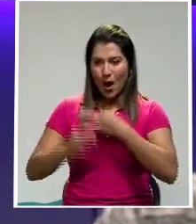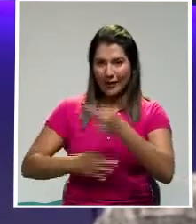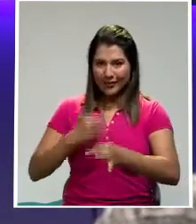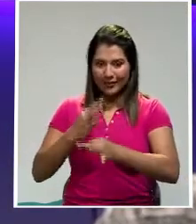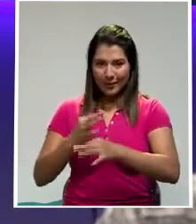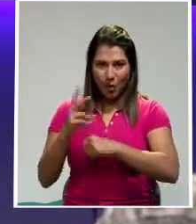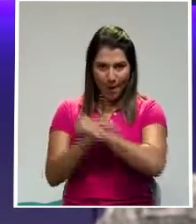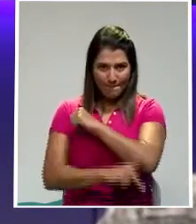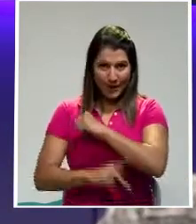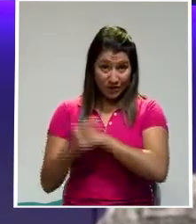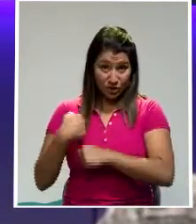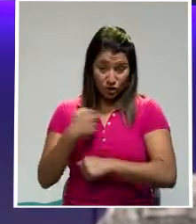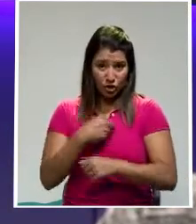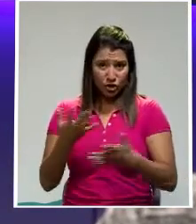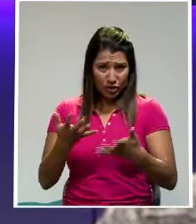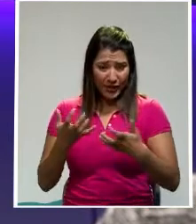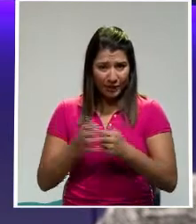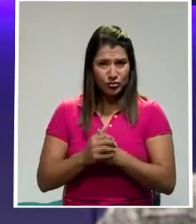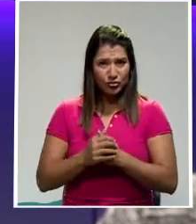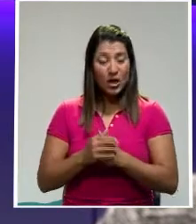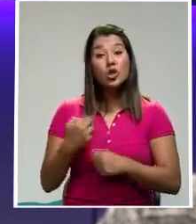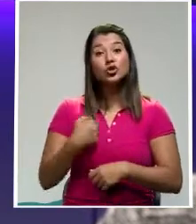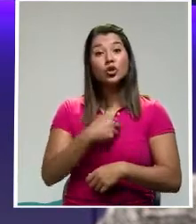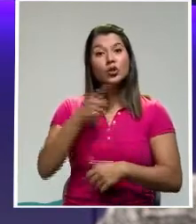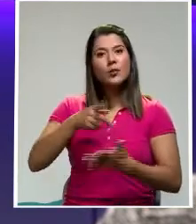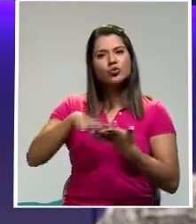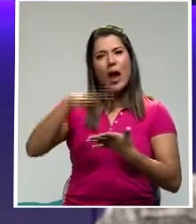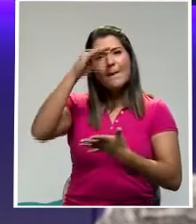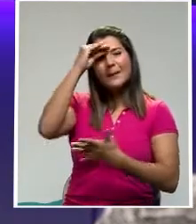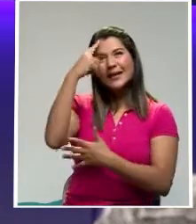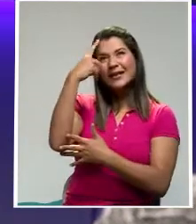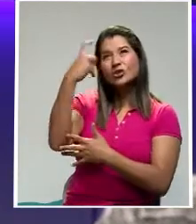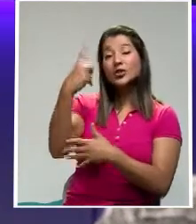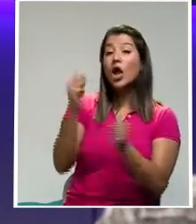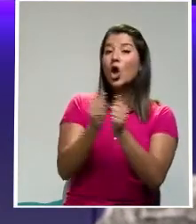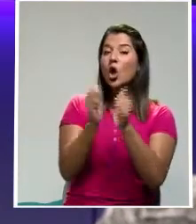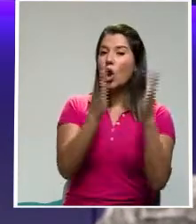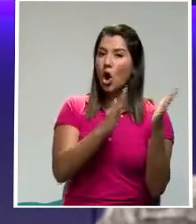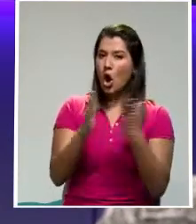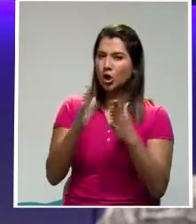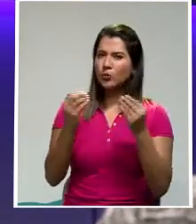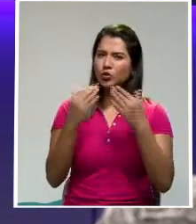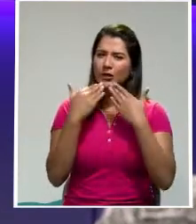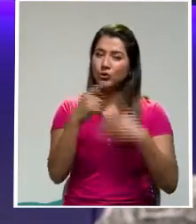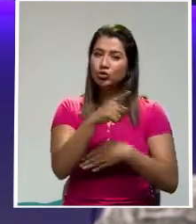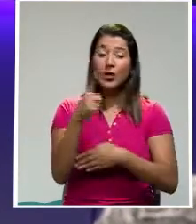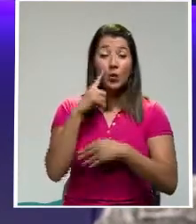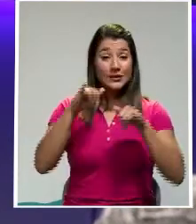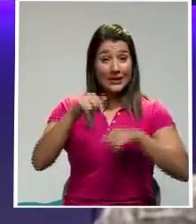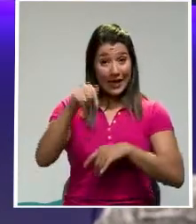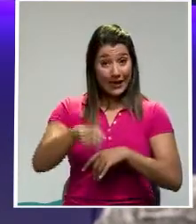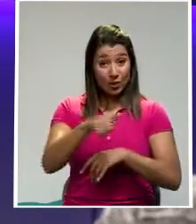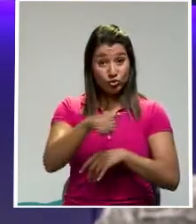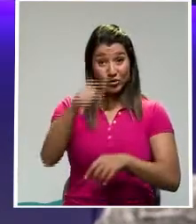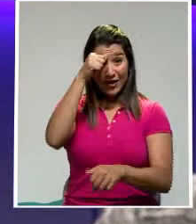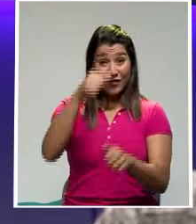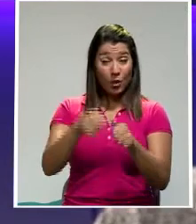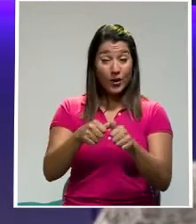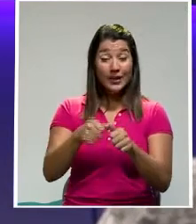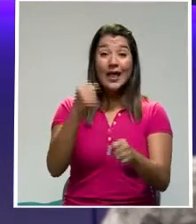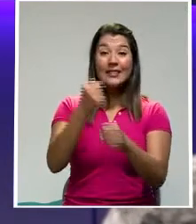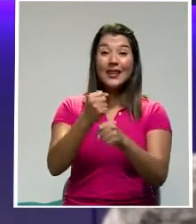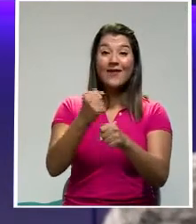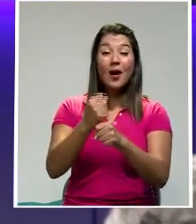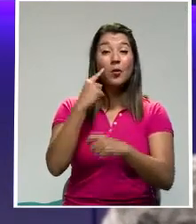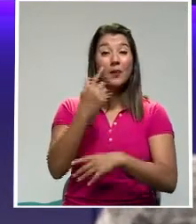país queremos. Tenemos que aprender a soñar con orden. Muchas gracias por estar ahí. Recuerde,